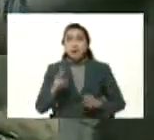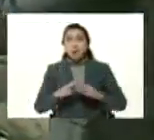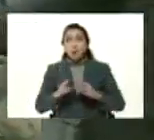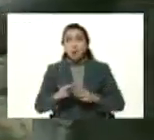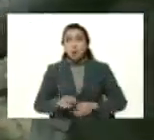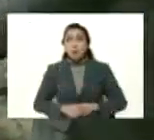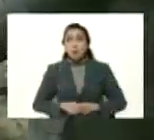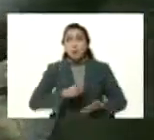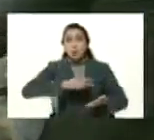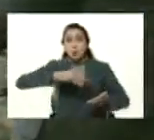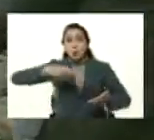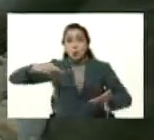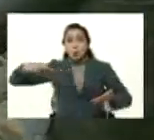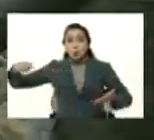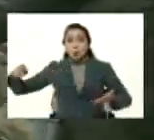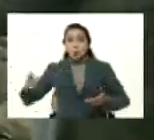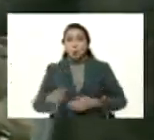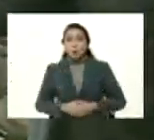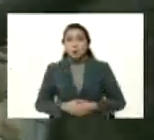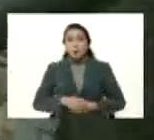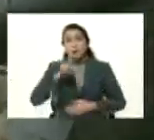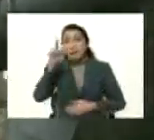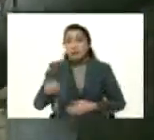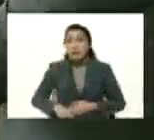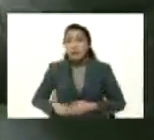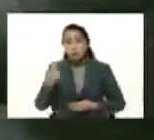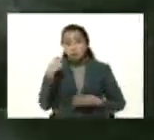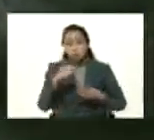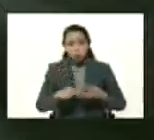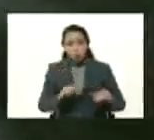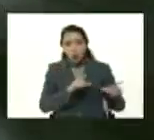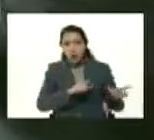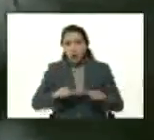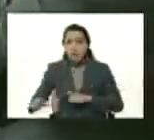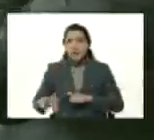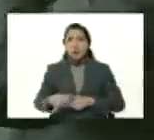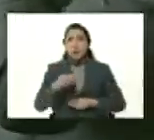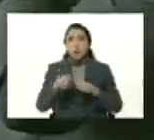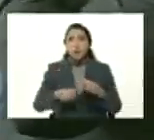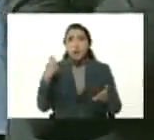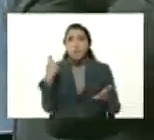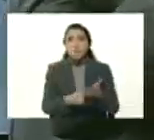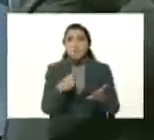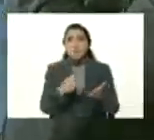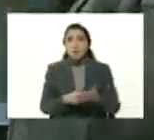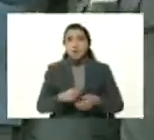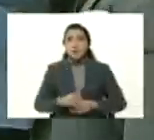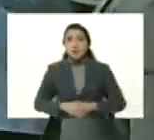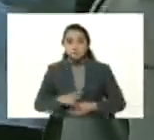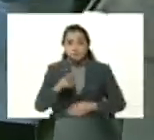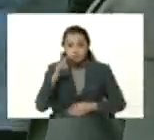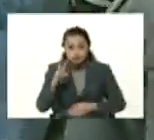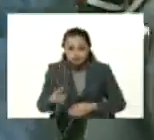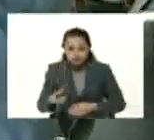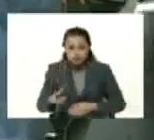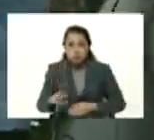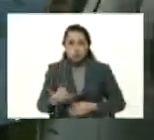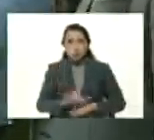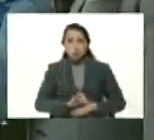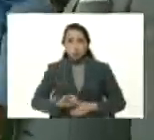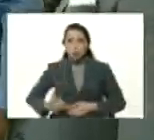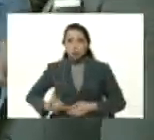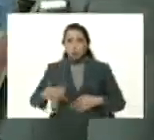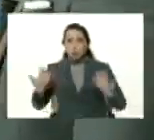noni. Pasta es similar. Los productos terminados pagan su arancel. Las uno ve la pasta y le da hambre ahí mismo.